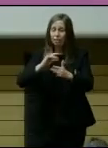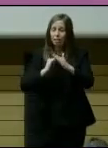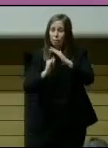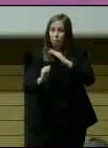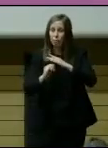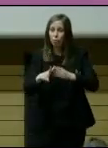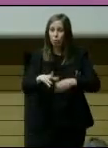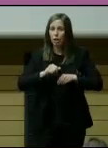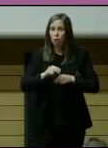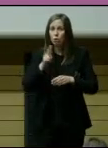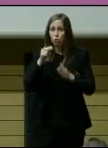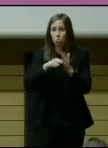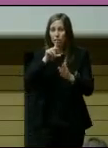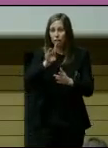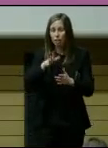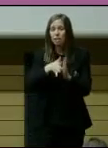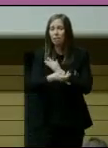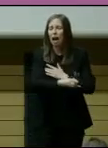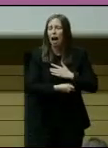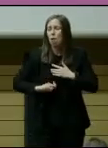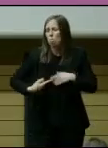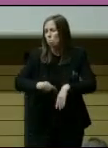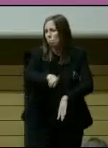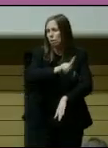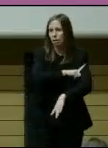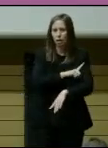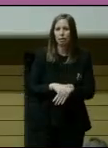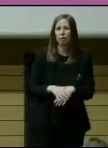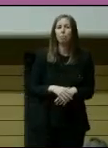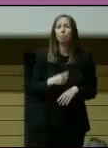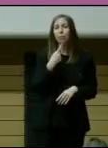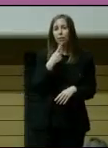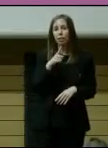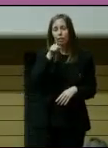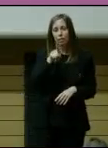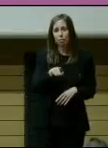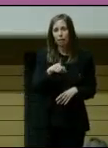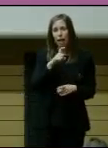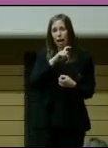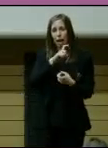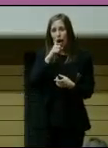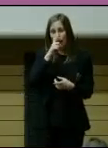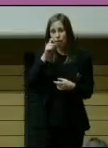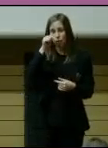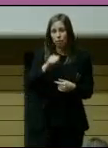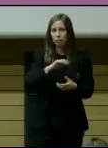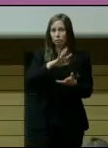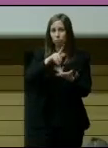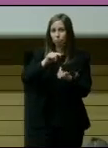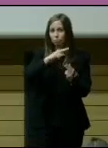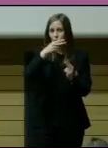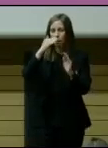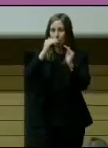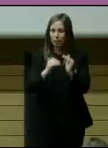niños, porque eso será una hambruna tremenda. Pero hay que decir, y obviamente, que la UNODC, aunque este año no ha hecho tantos titulares, la cosecha